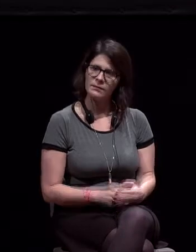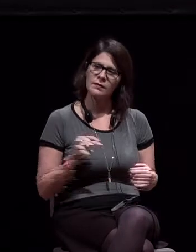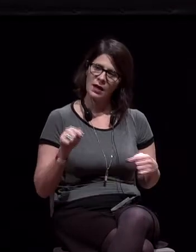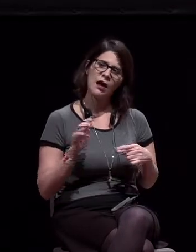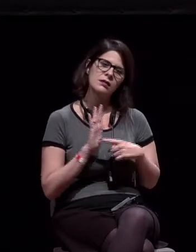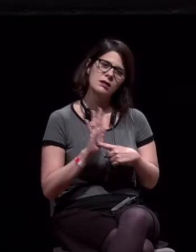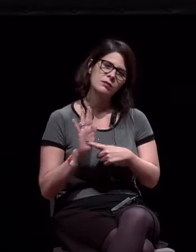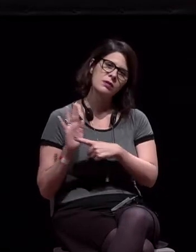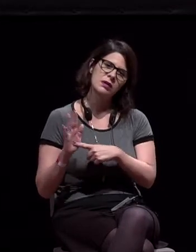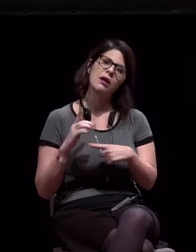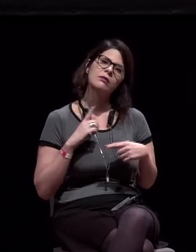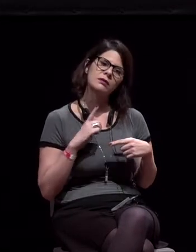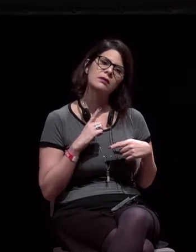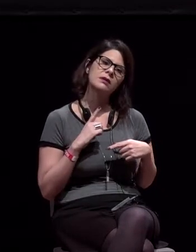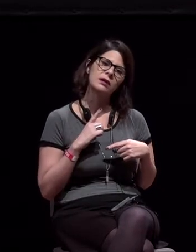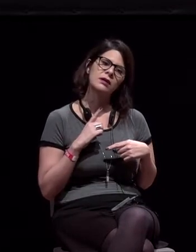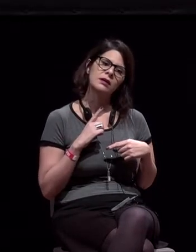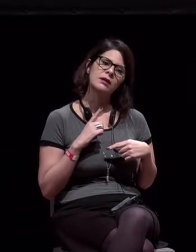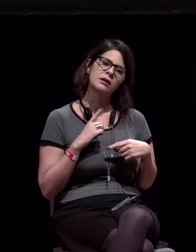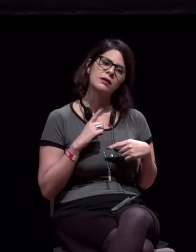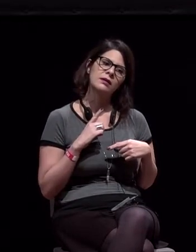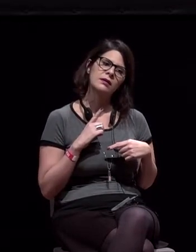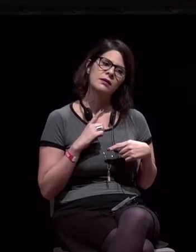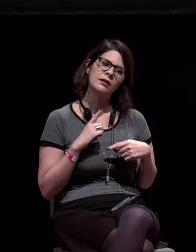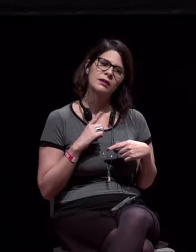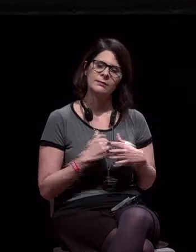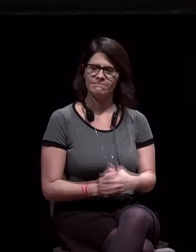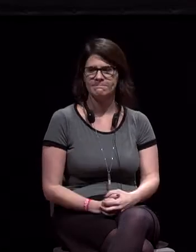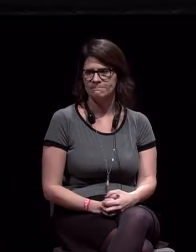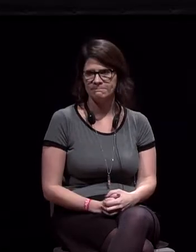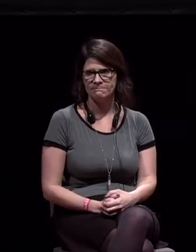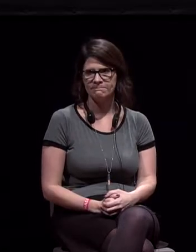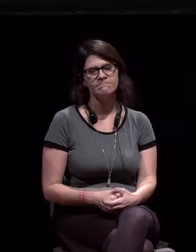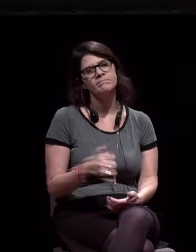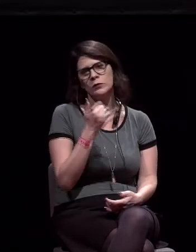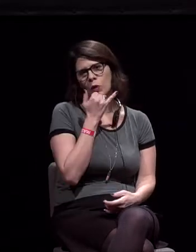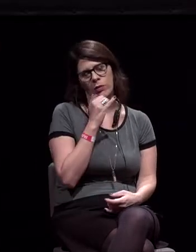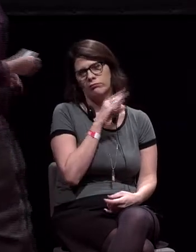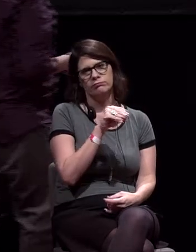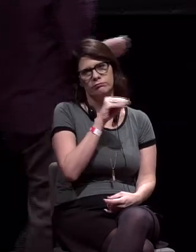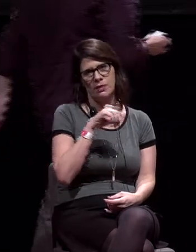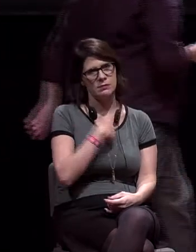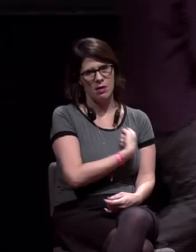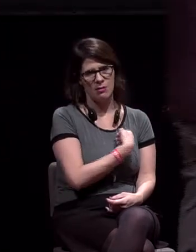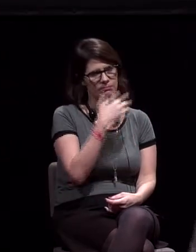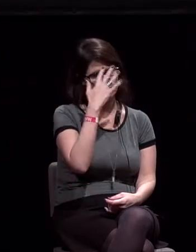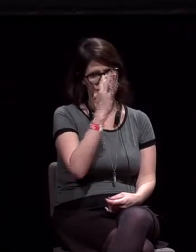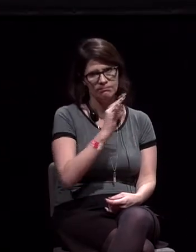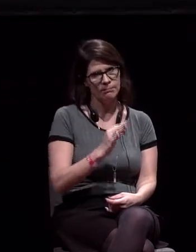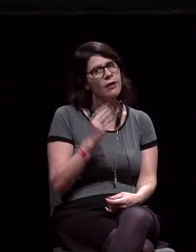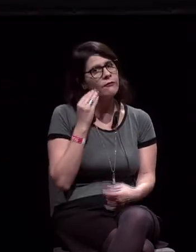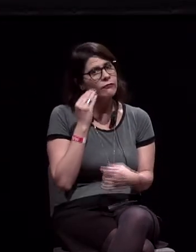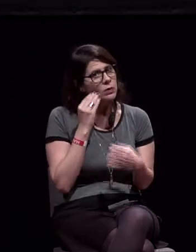se desarrollan en resistencia a la retórica del desarrollismo. Sin embargo, el momento histórico de la exposición comienza justo después